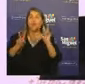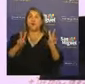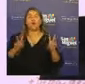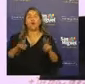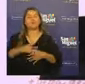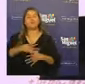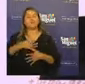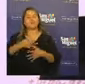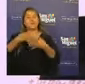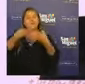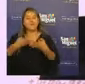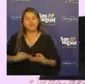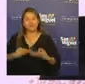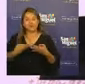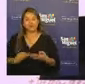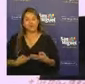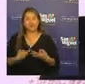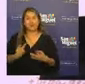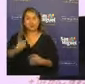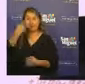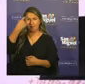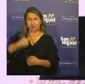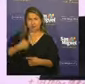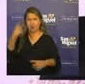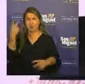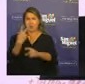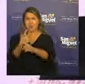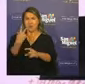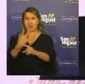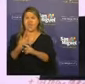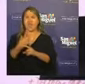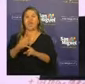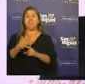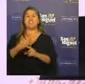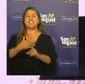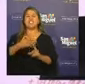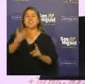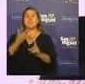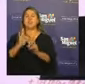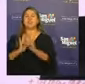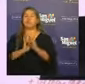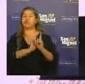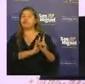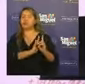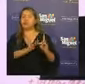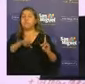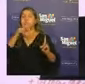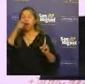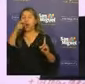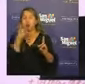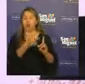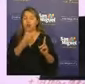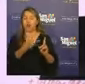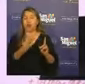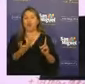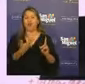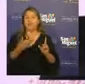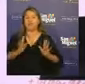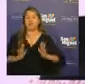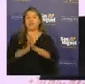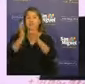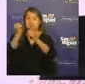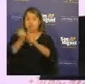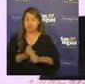también el delincuente se siente más aislado y más fiscalizado. En el caso de San Miguel, además de muchos